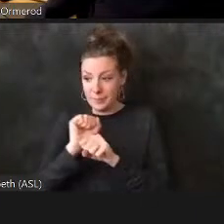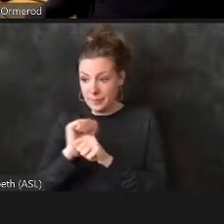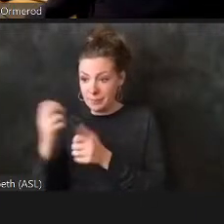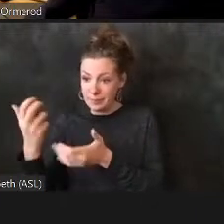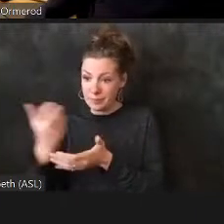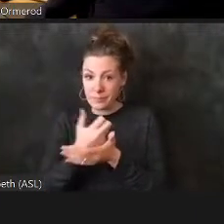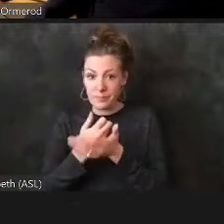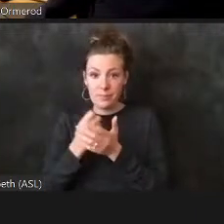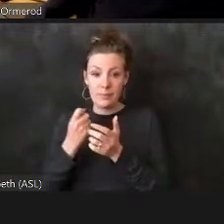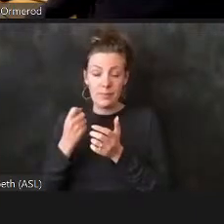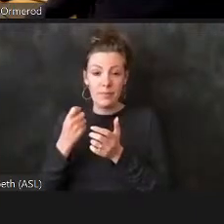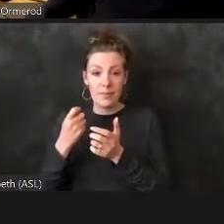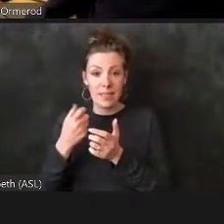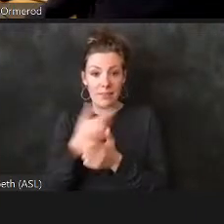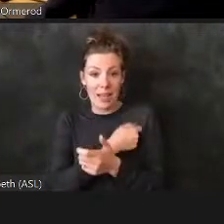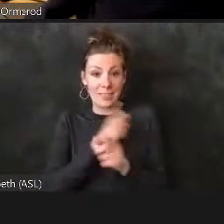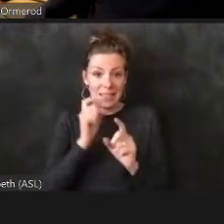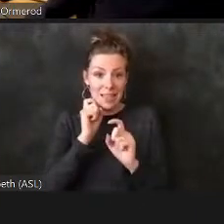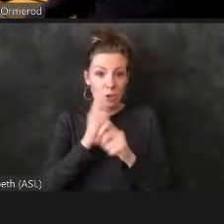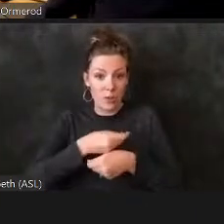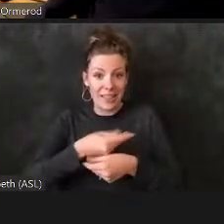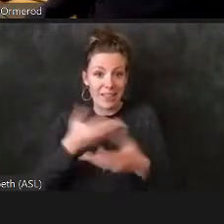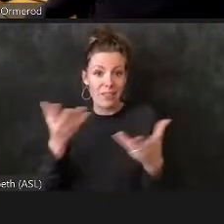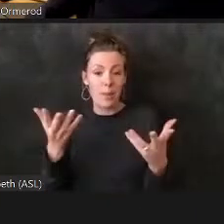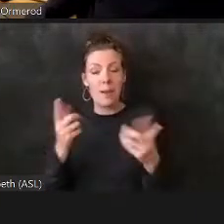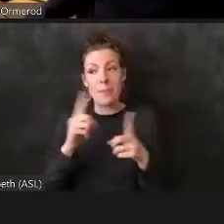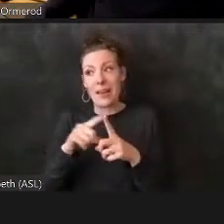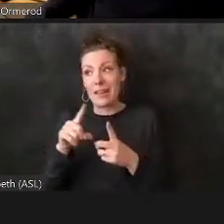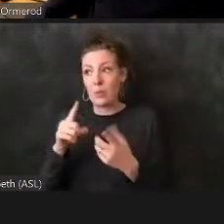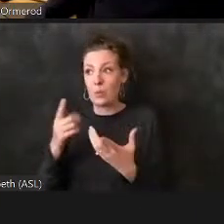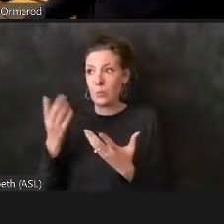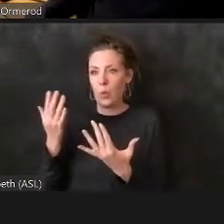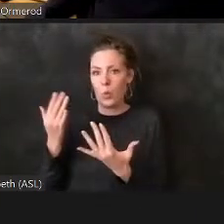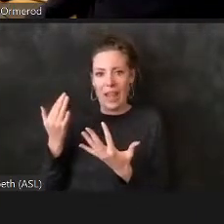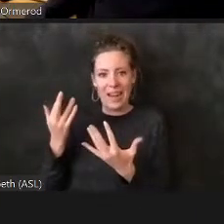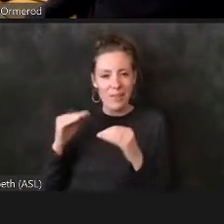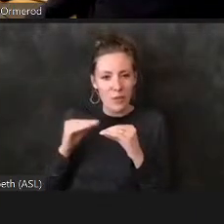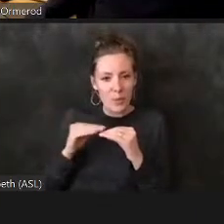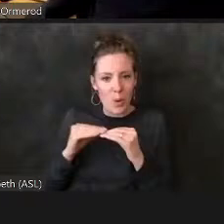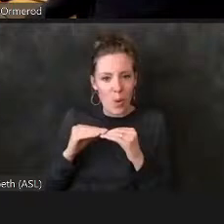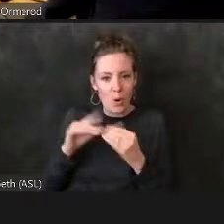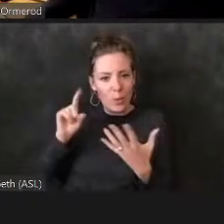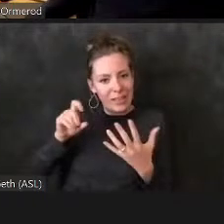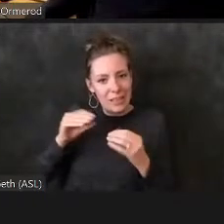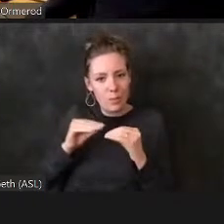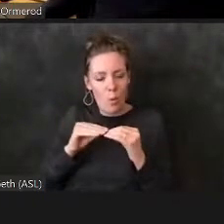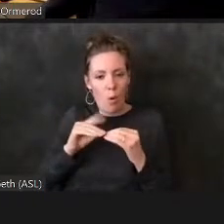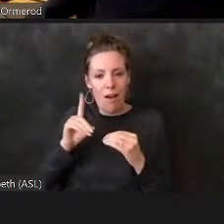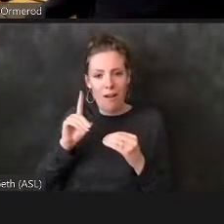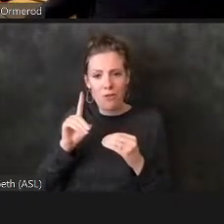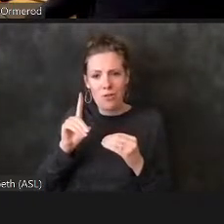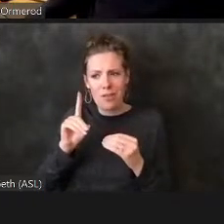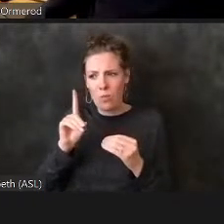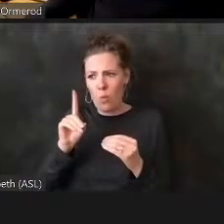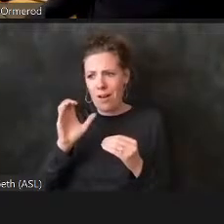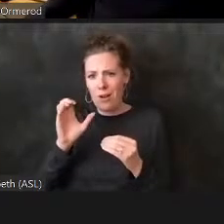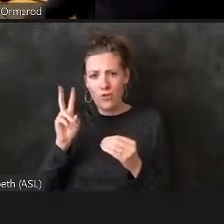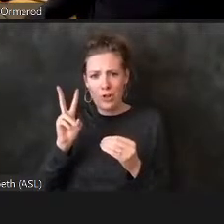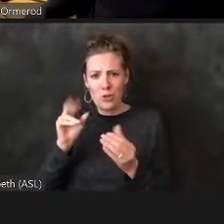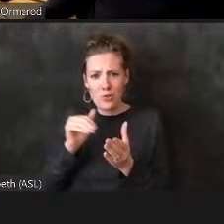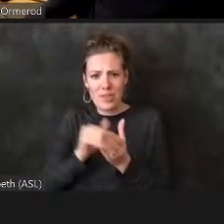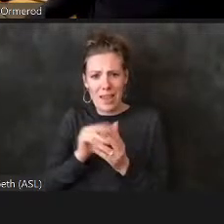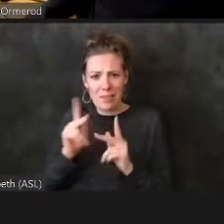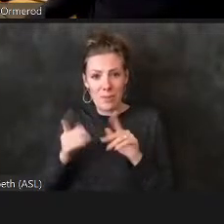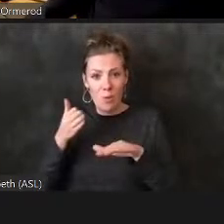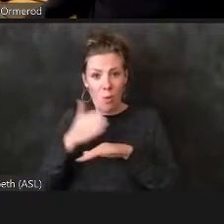Los de condado y de seguridad de salud están tratando. Es una cosa de tener la demanda, ¿verdad? Están suplando la